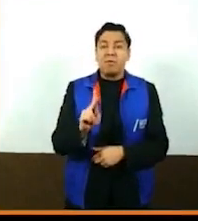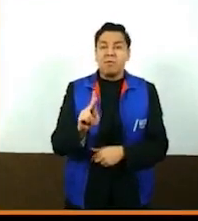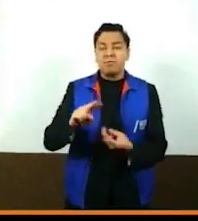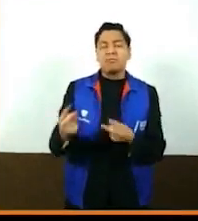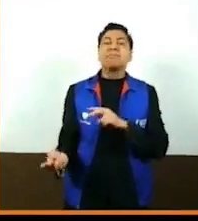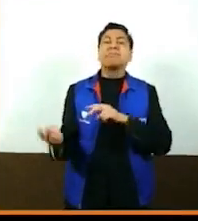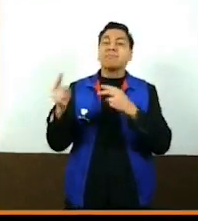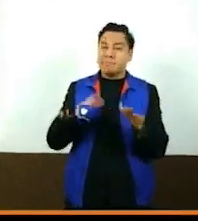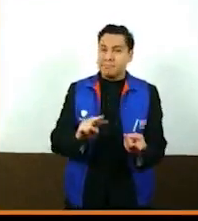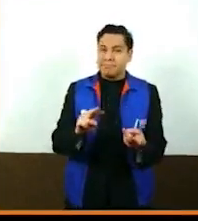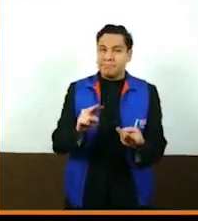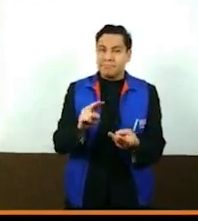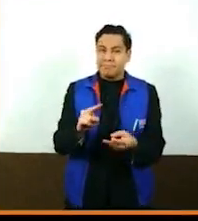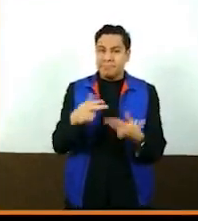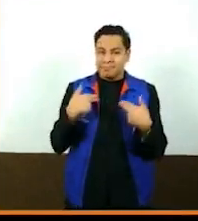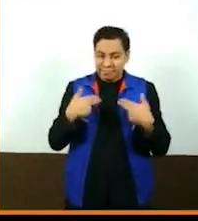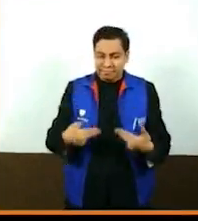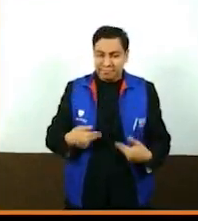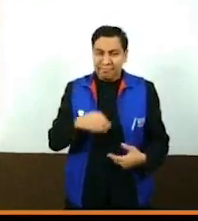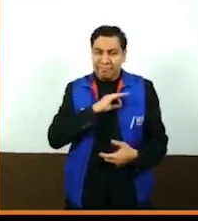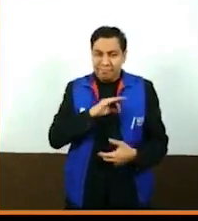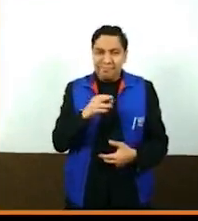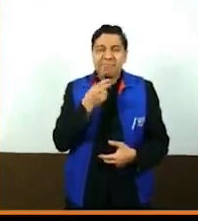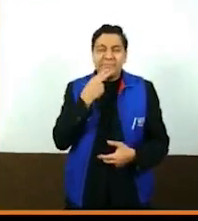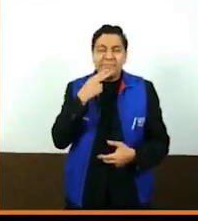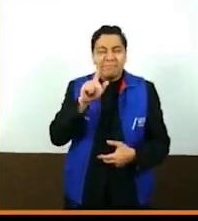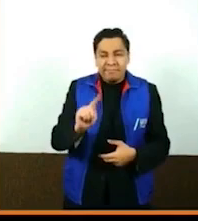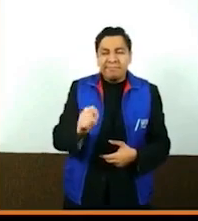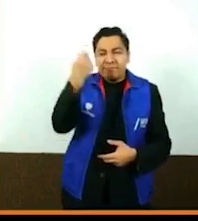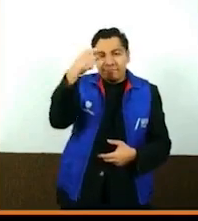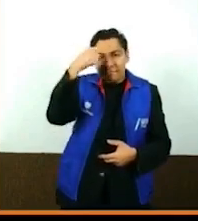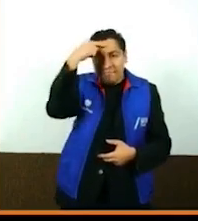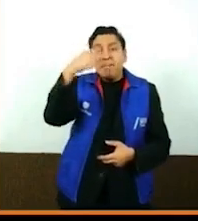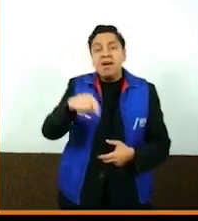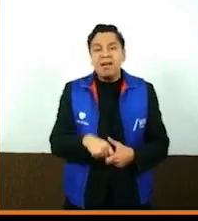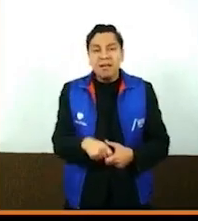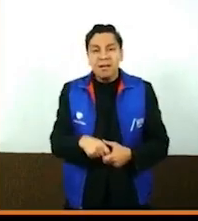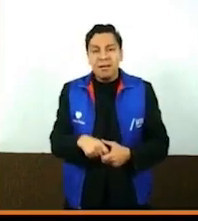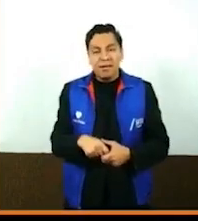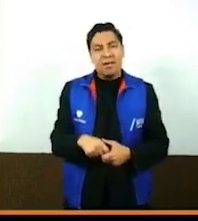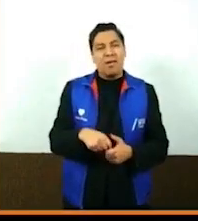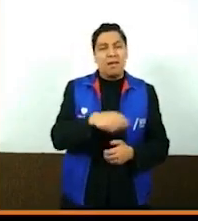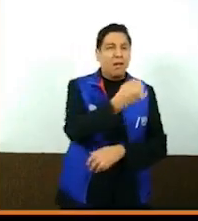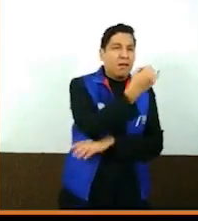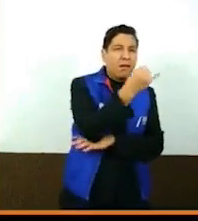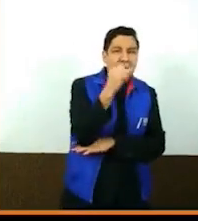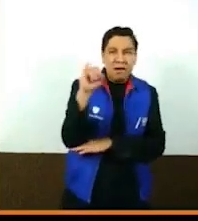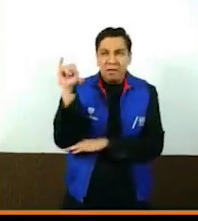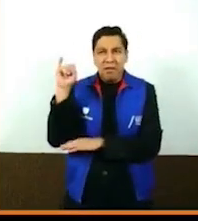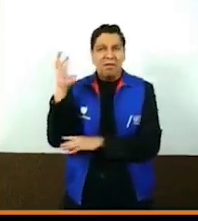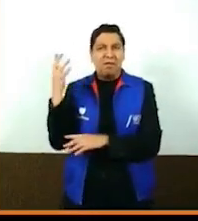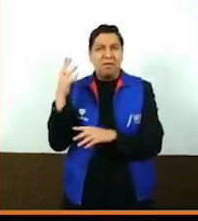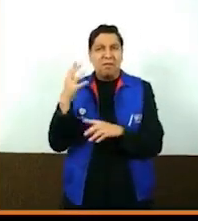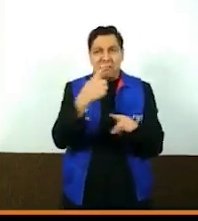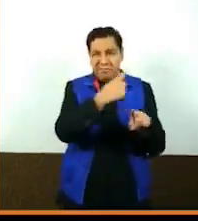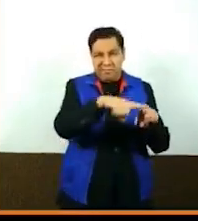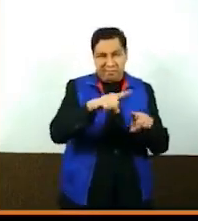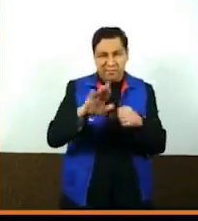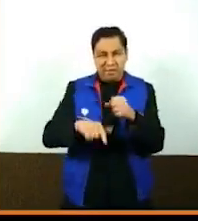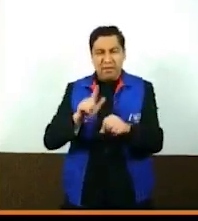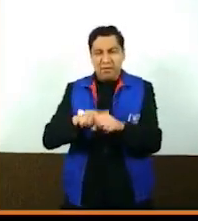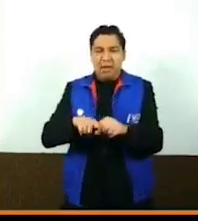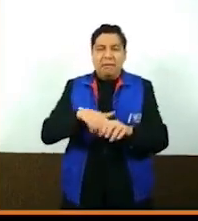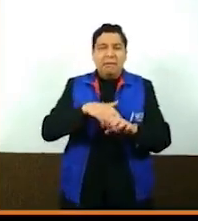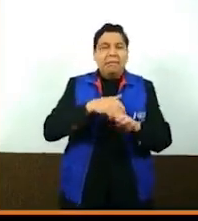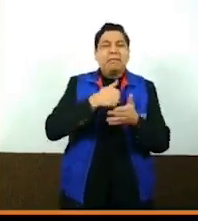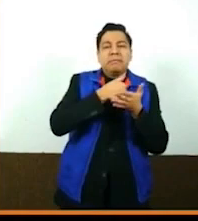que podemos y tenemos esa capacidad de crear. Y bueno, al final tocaste temas interesantes de esa tecnología con propósito y nos